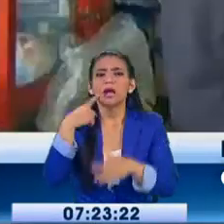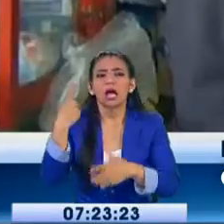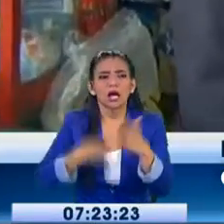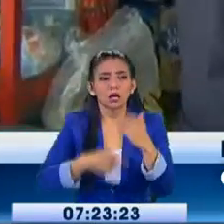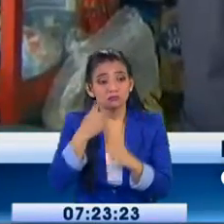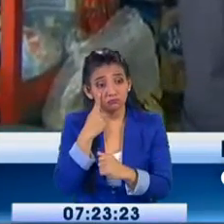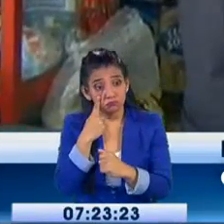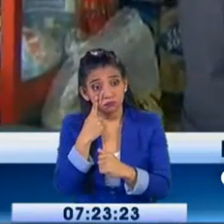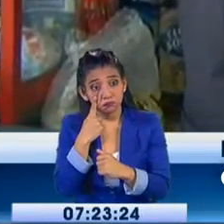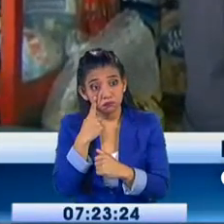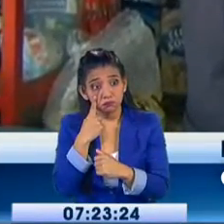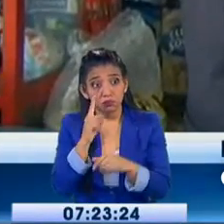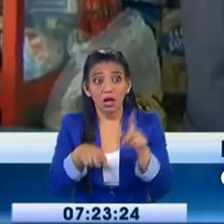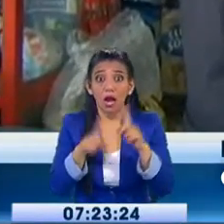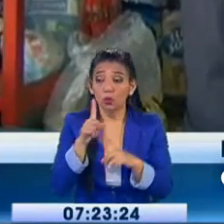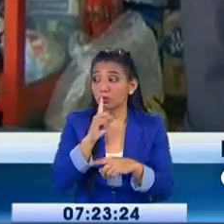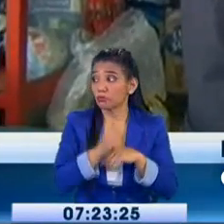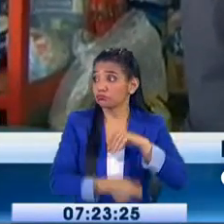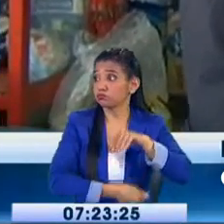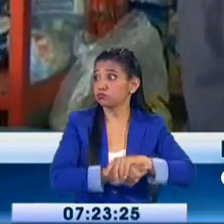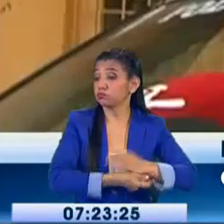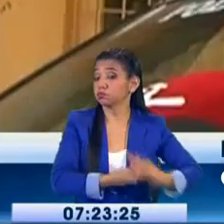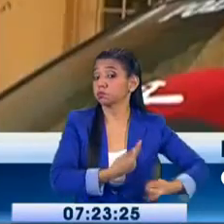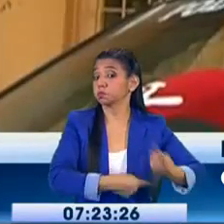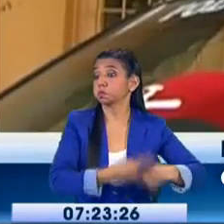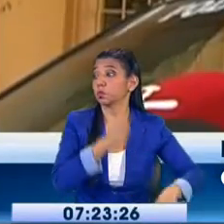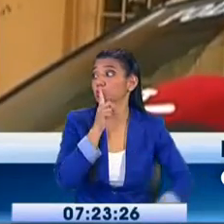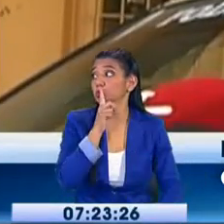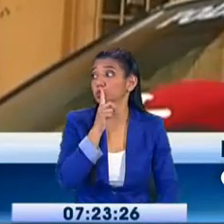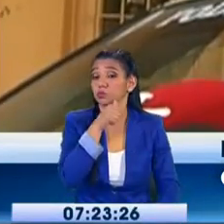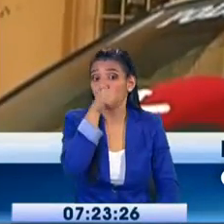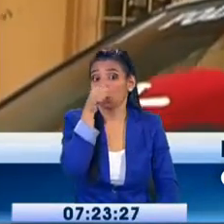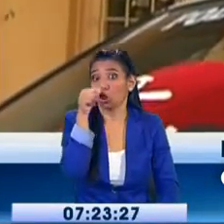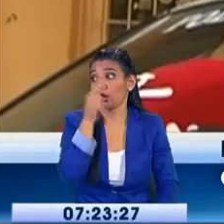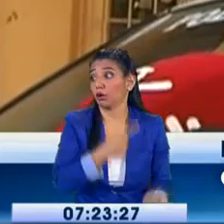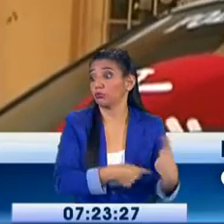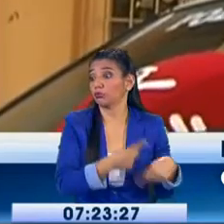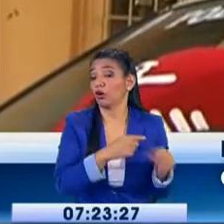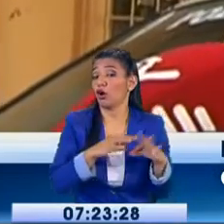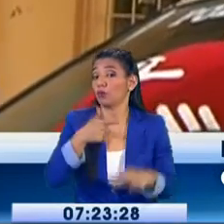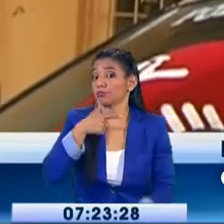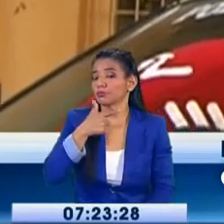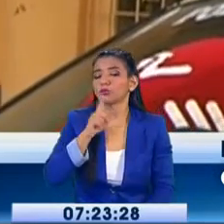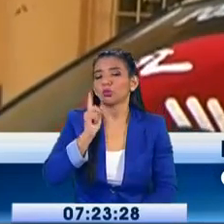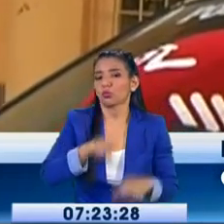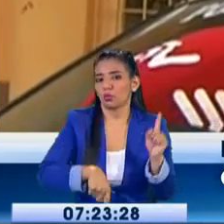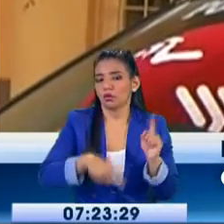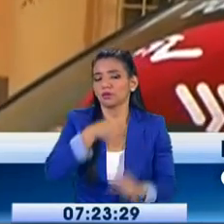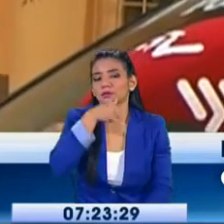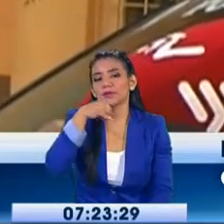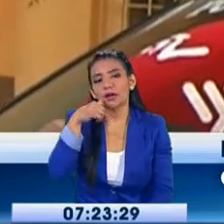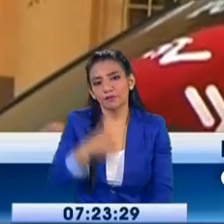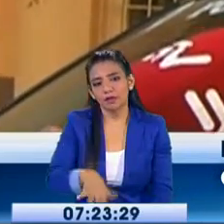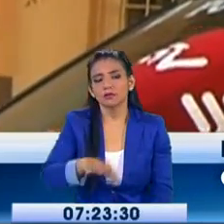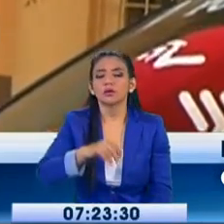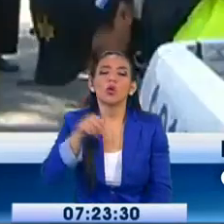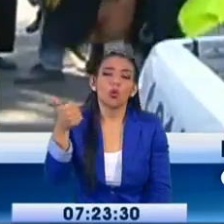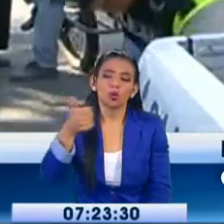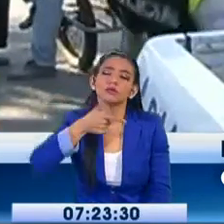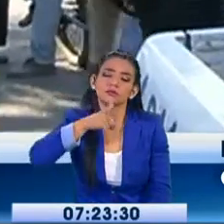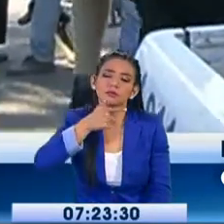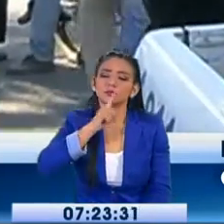evidenciar cuáles son las que nos tienen vendiendo productos que no deben, como es cerveza y otro tipo más de